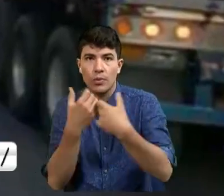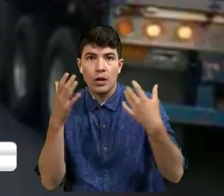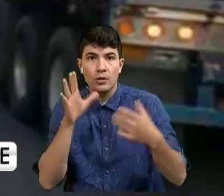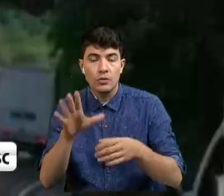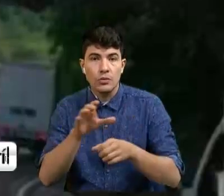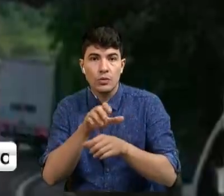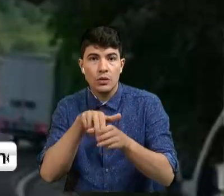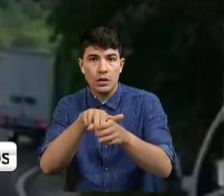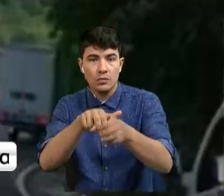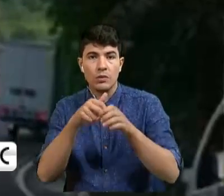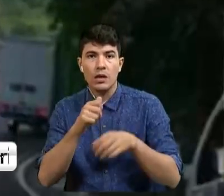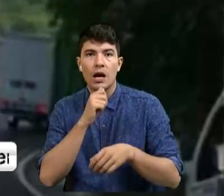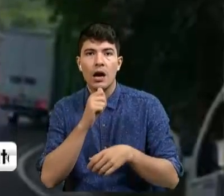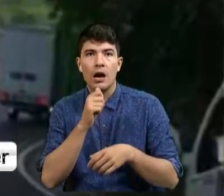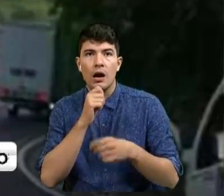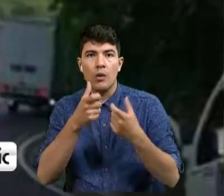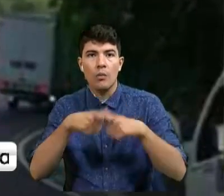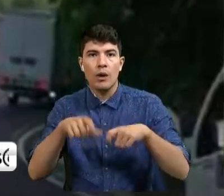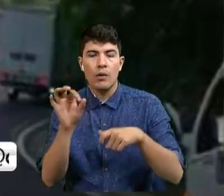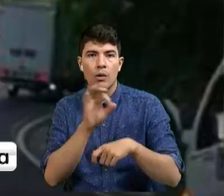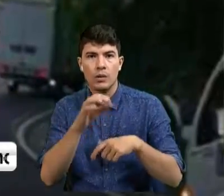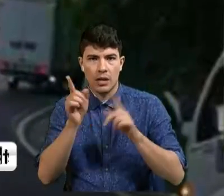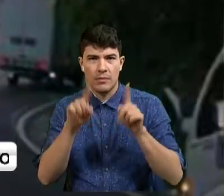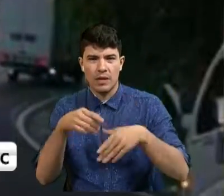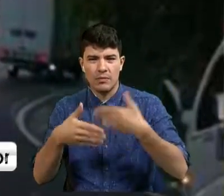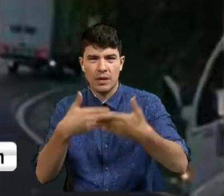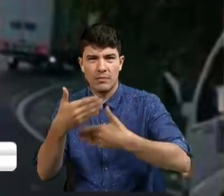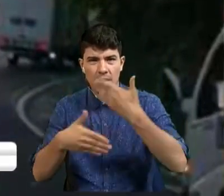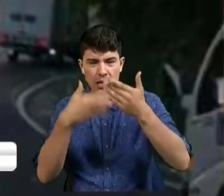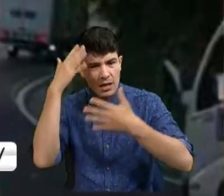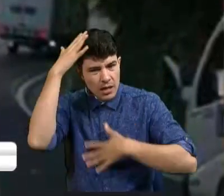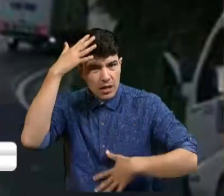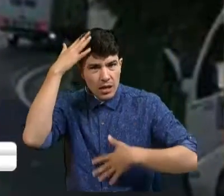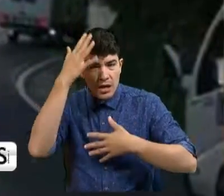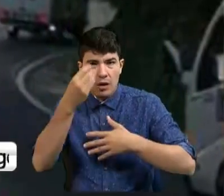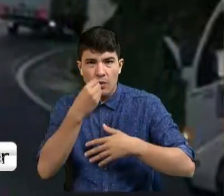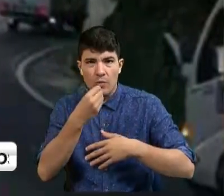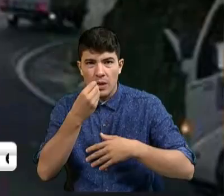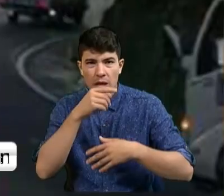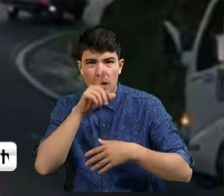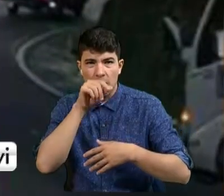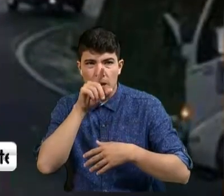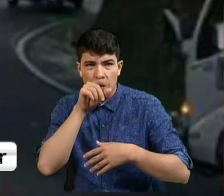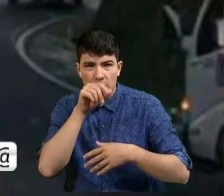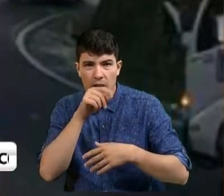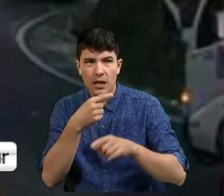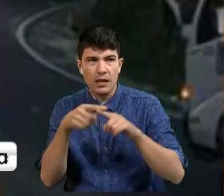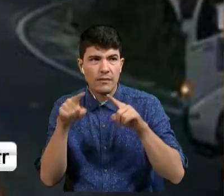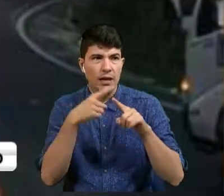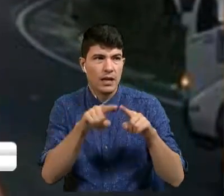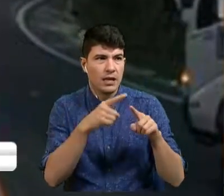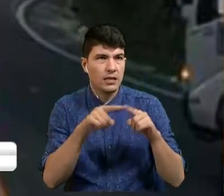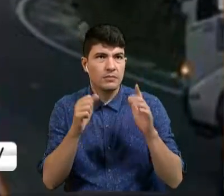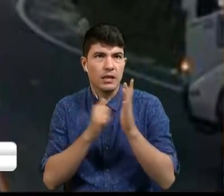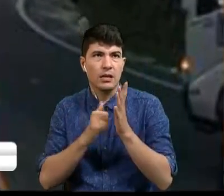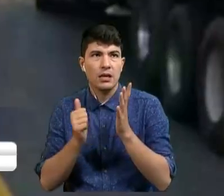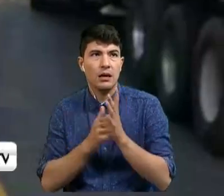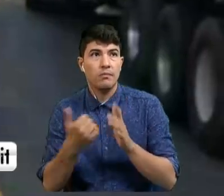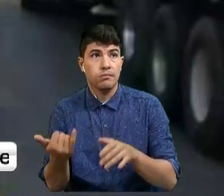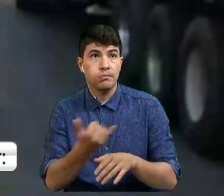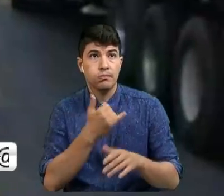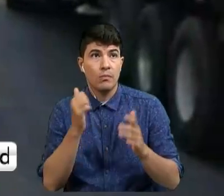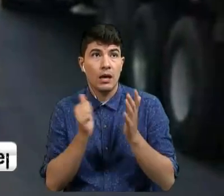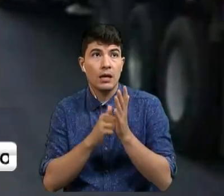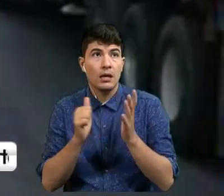transportaba alimentos como huevos, también productos como papel higiénico, champú, alimento para aves, entre otras mercancías. Esta mercancía